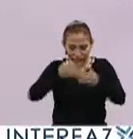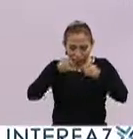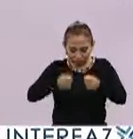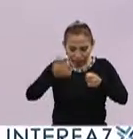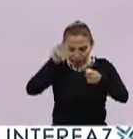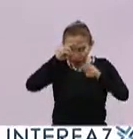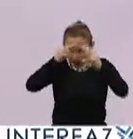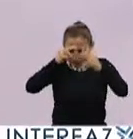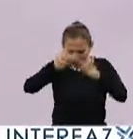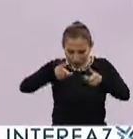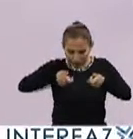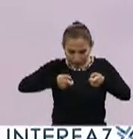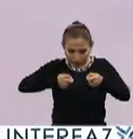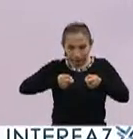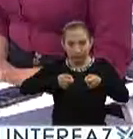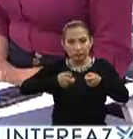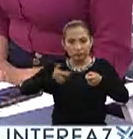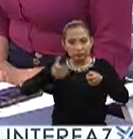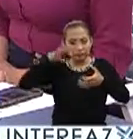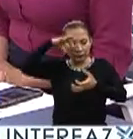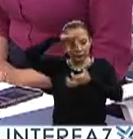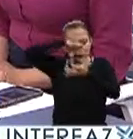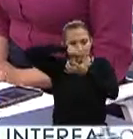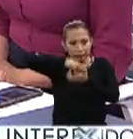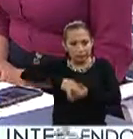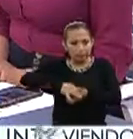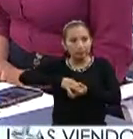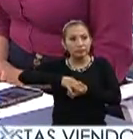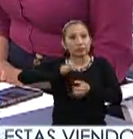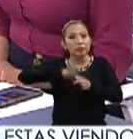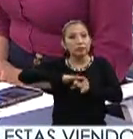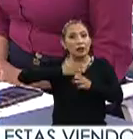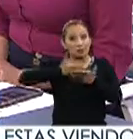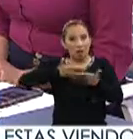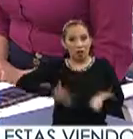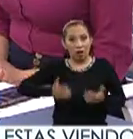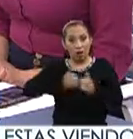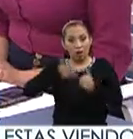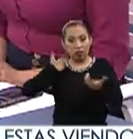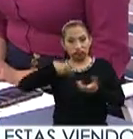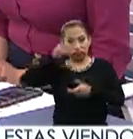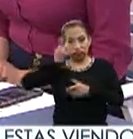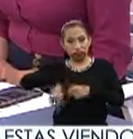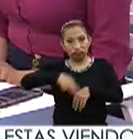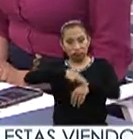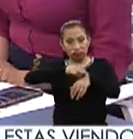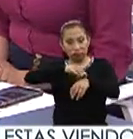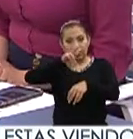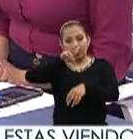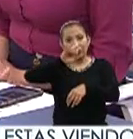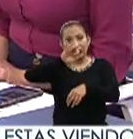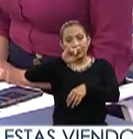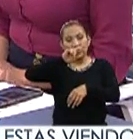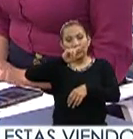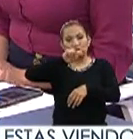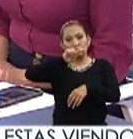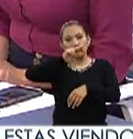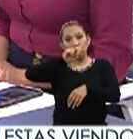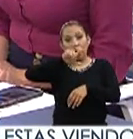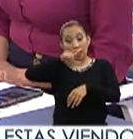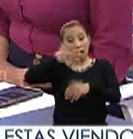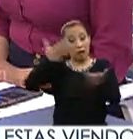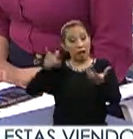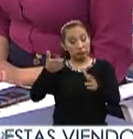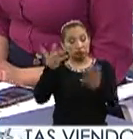el intelectual. Entonces se fusionan, y más ahora ya con la realidad virtual, es